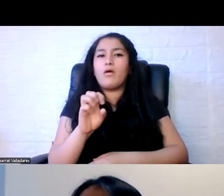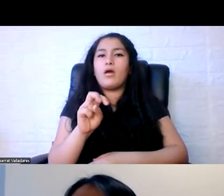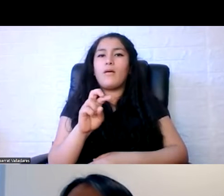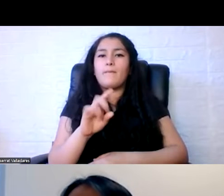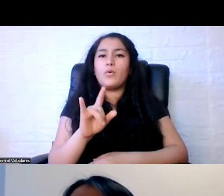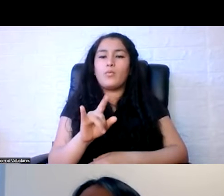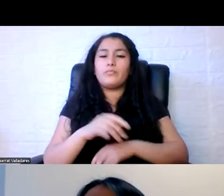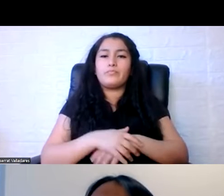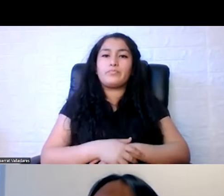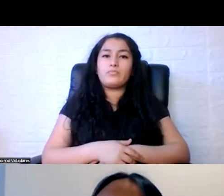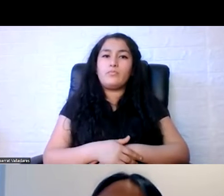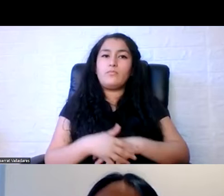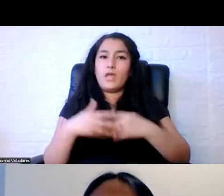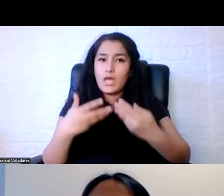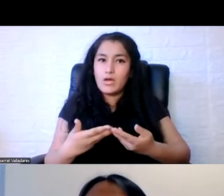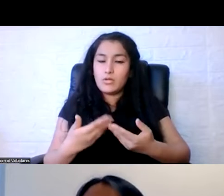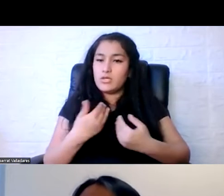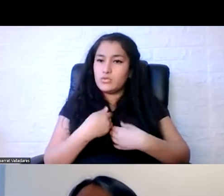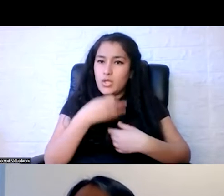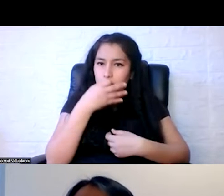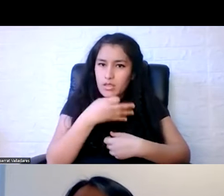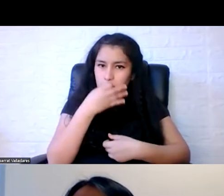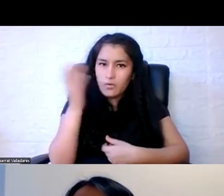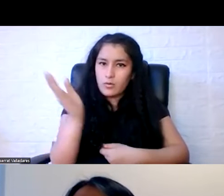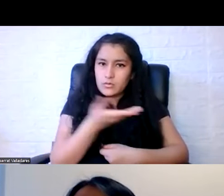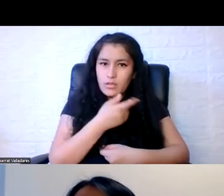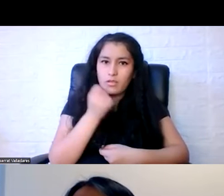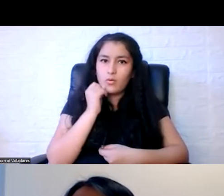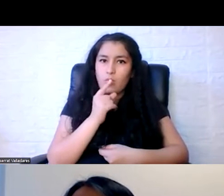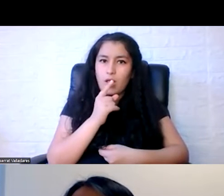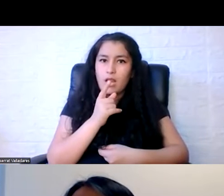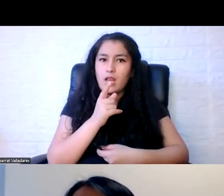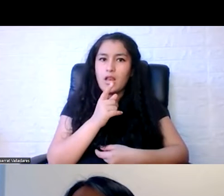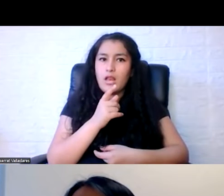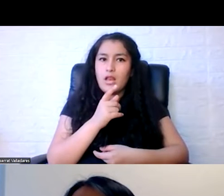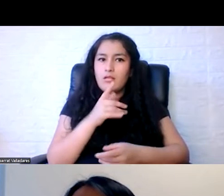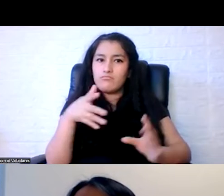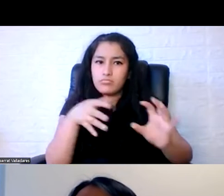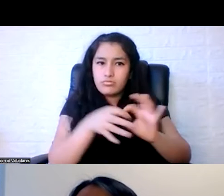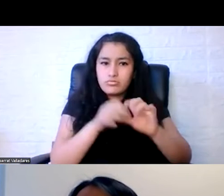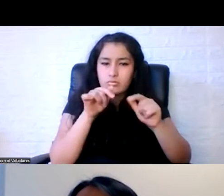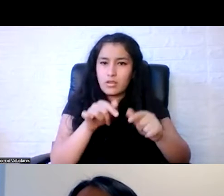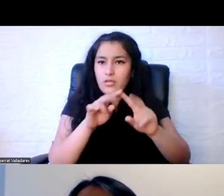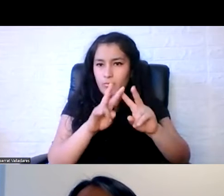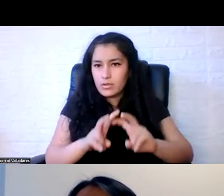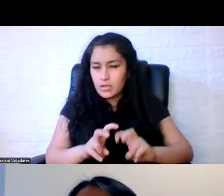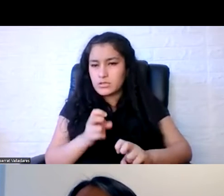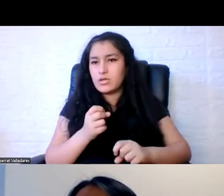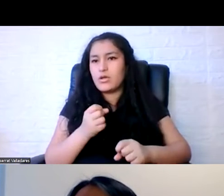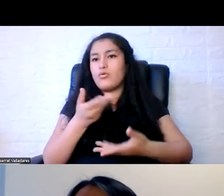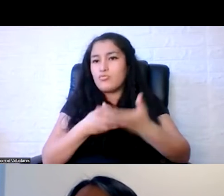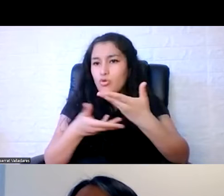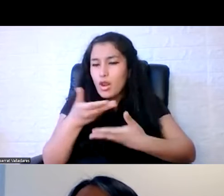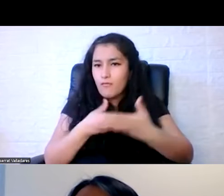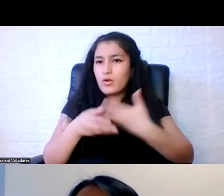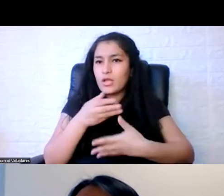Ahora, y aquí les cuento, ¿no?, cuál es esta relación o esta trayectoria de esta investigación colaborativa militante que